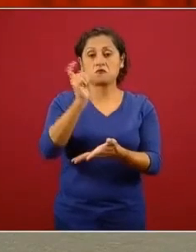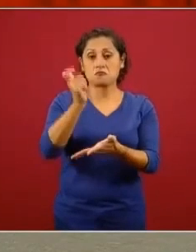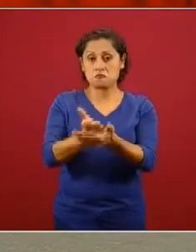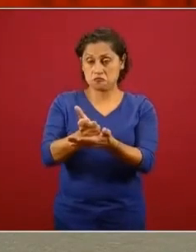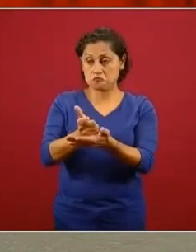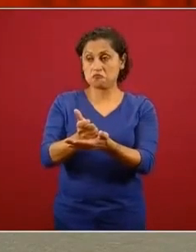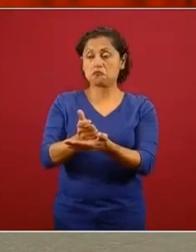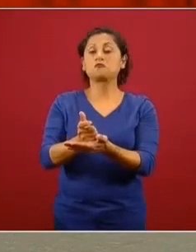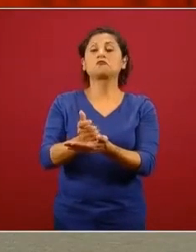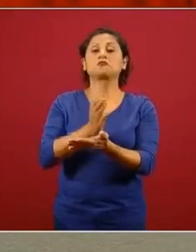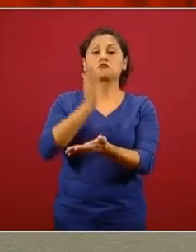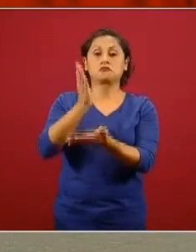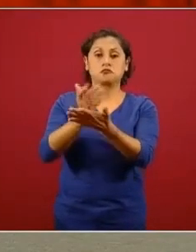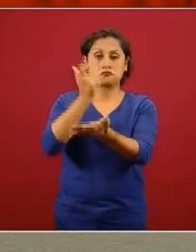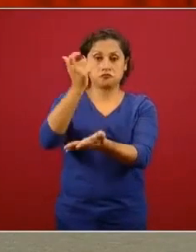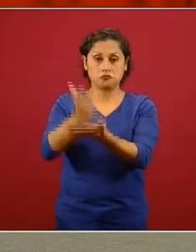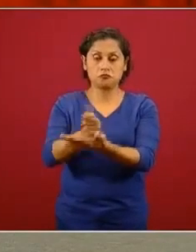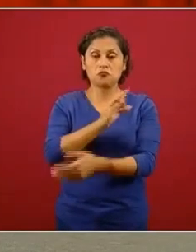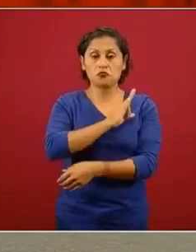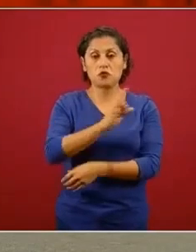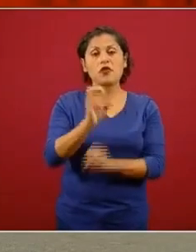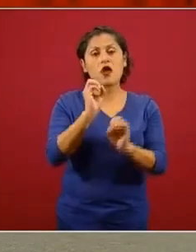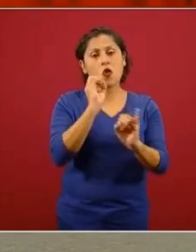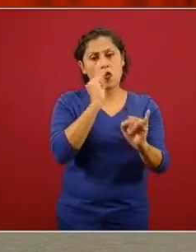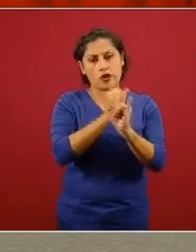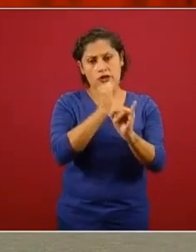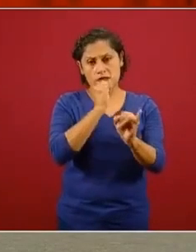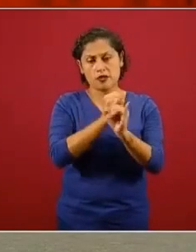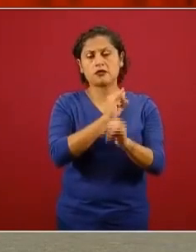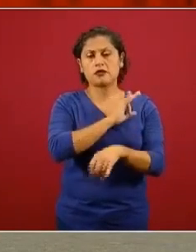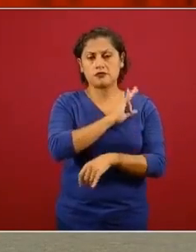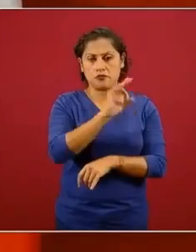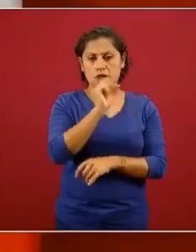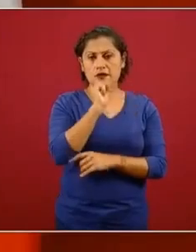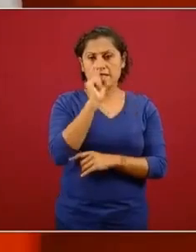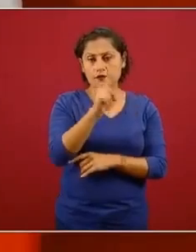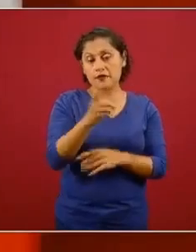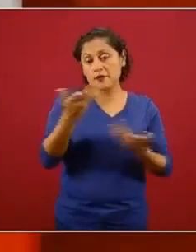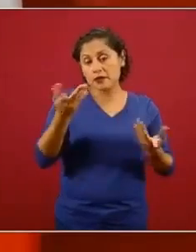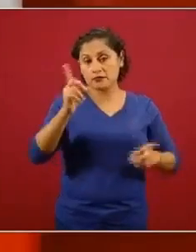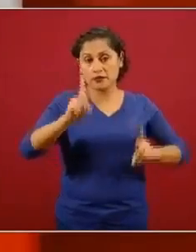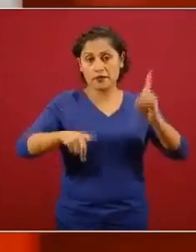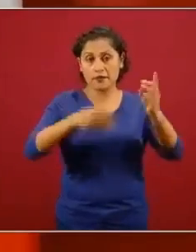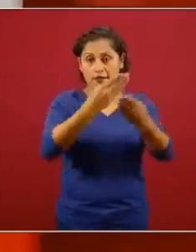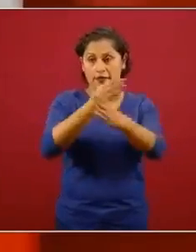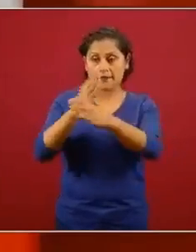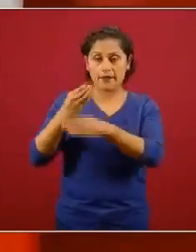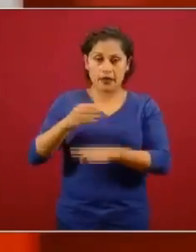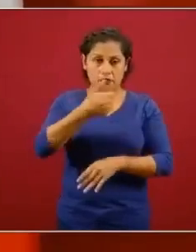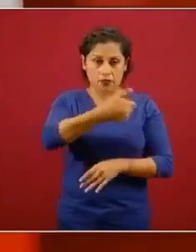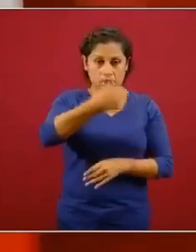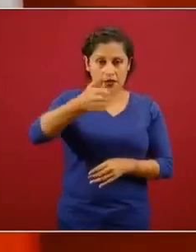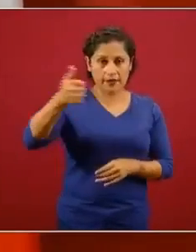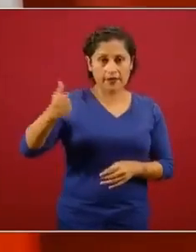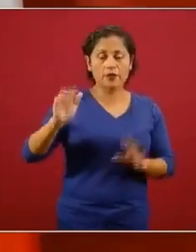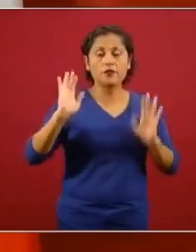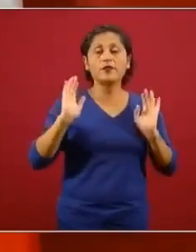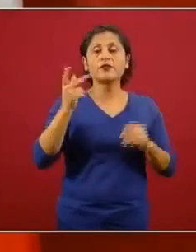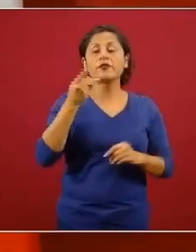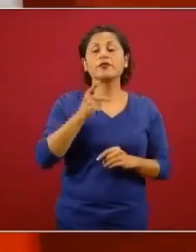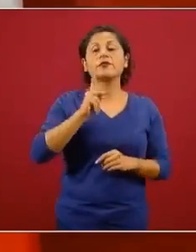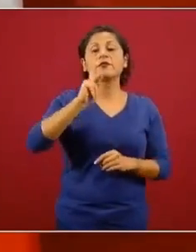de cada persona o empresa en su portal. El procedimiento es distinto para cada banco, pero